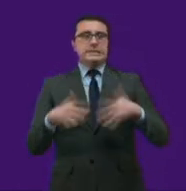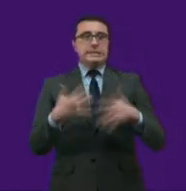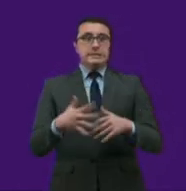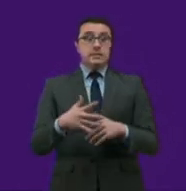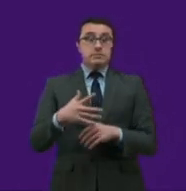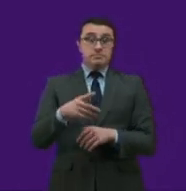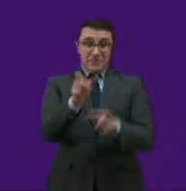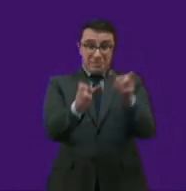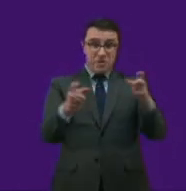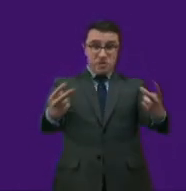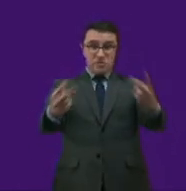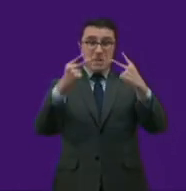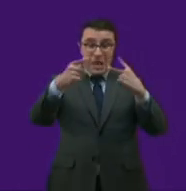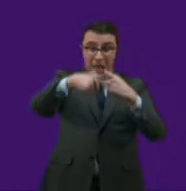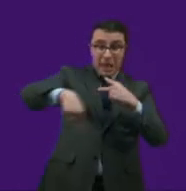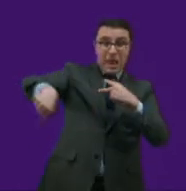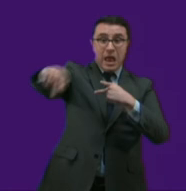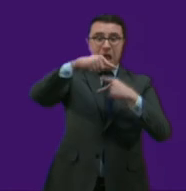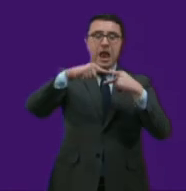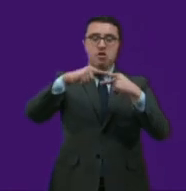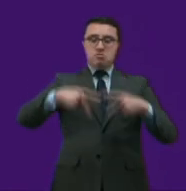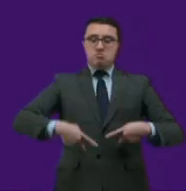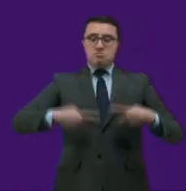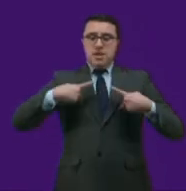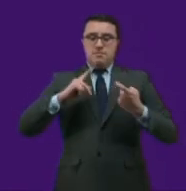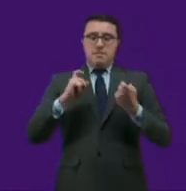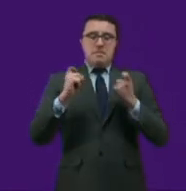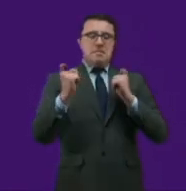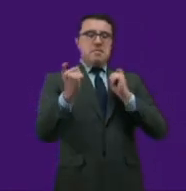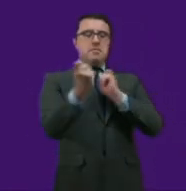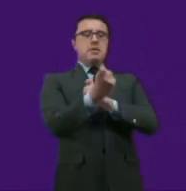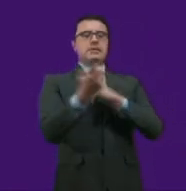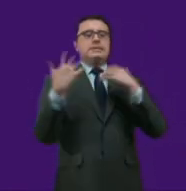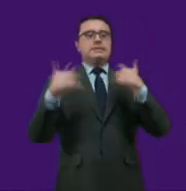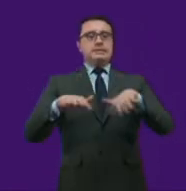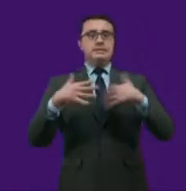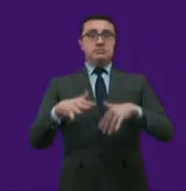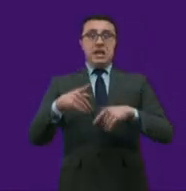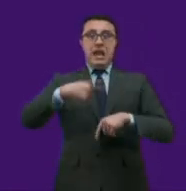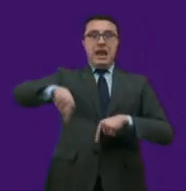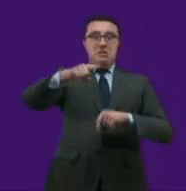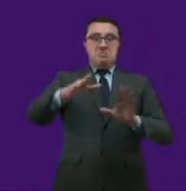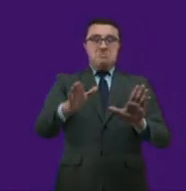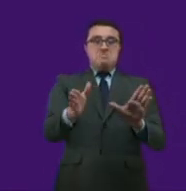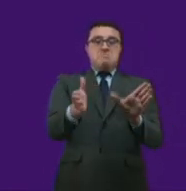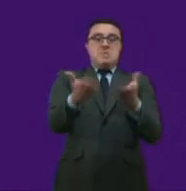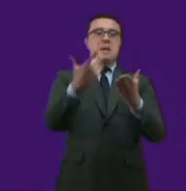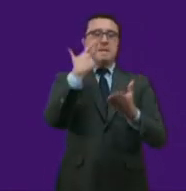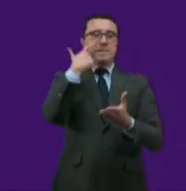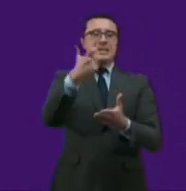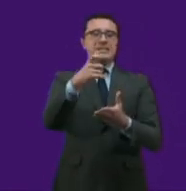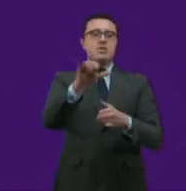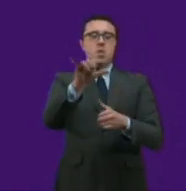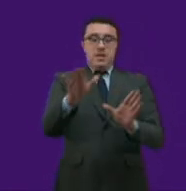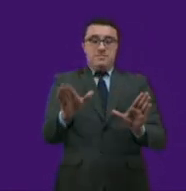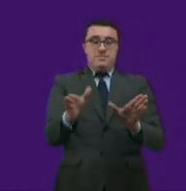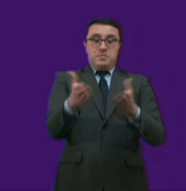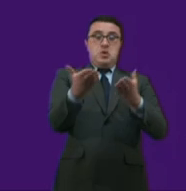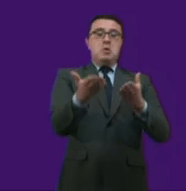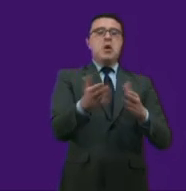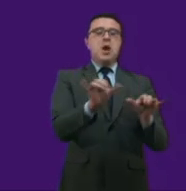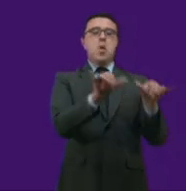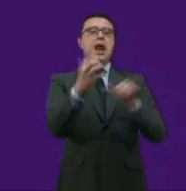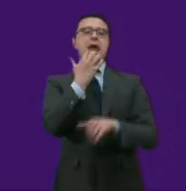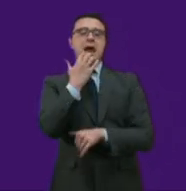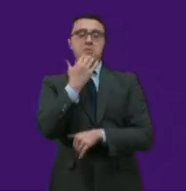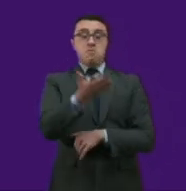vida de muchas personas que nos han escuchado hoy, que les hemos dado ya sea el empujón para saltarse a esta piscina del emprendimiento,